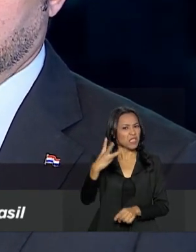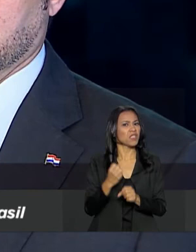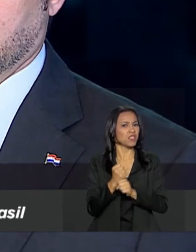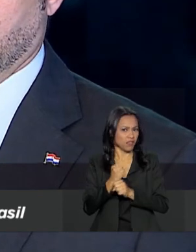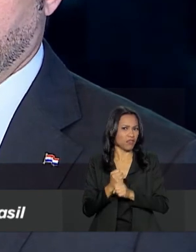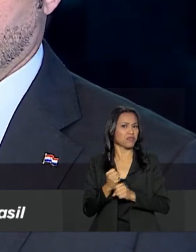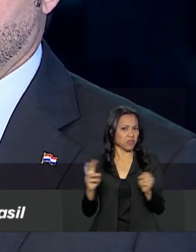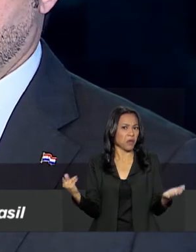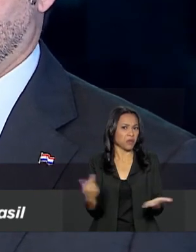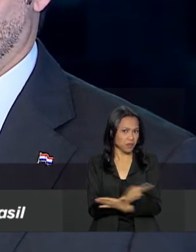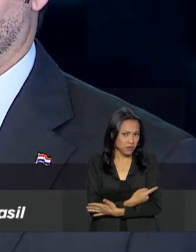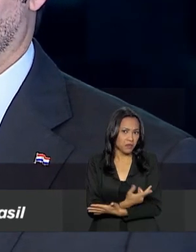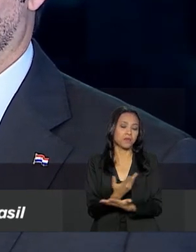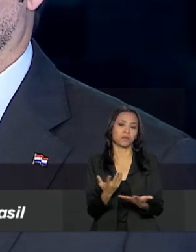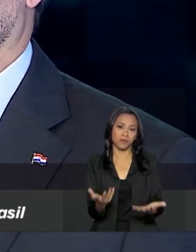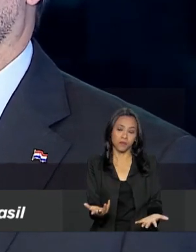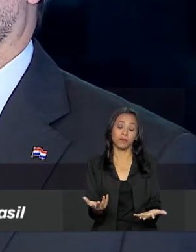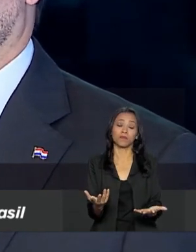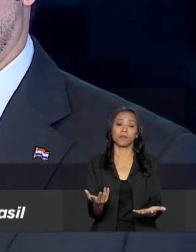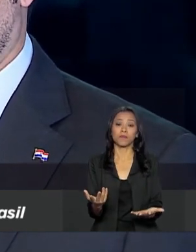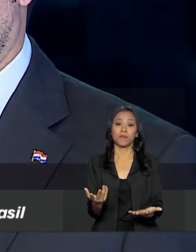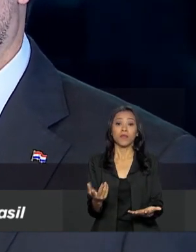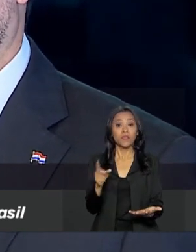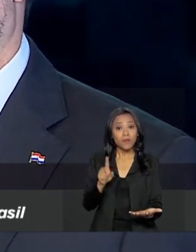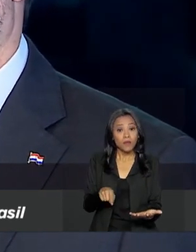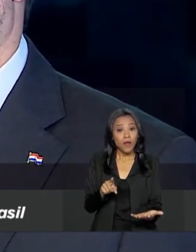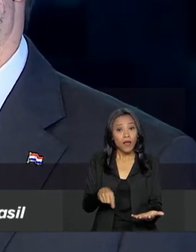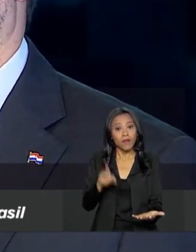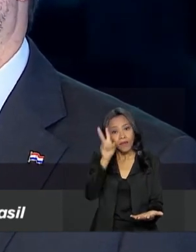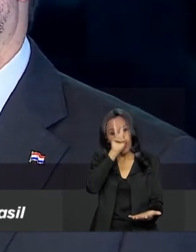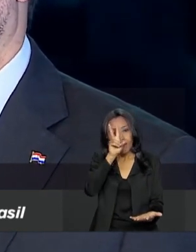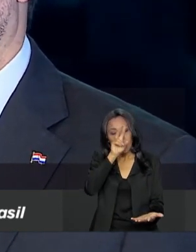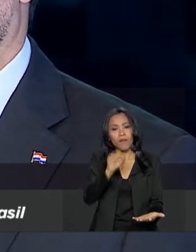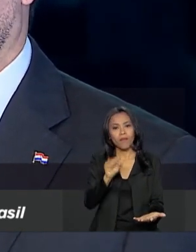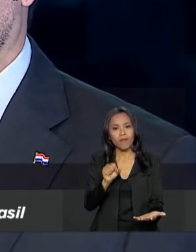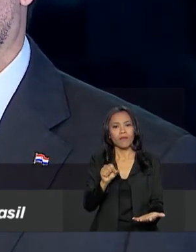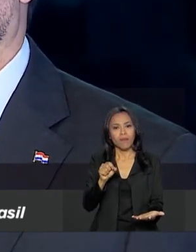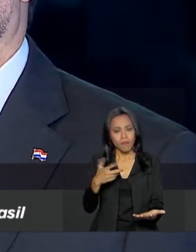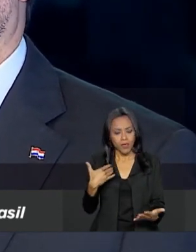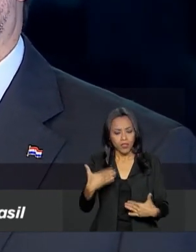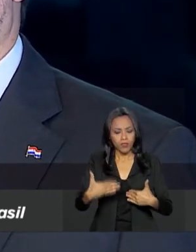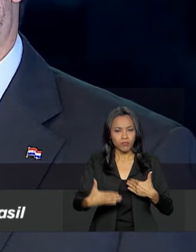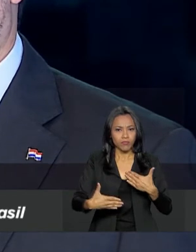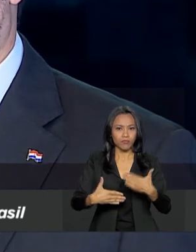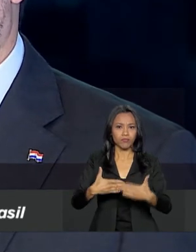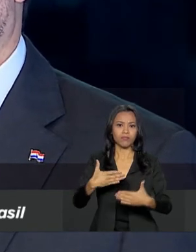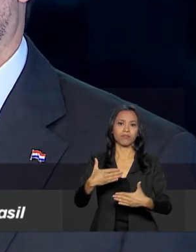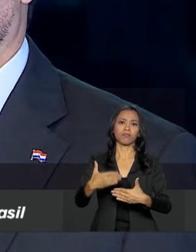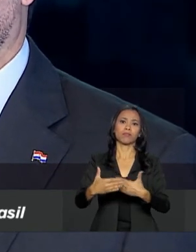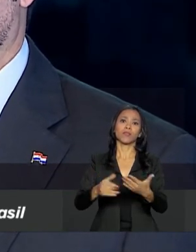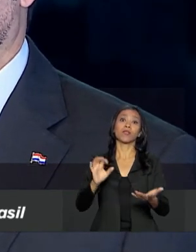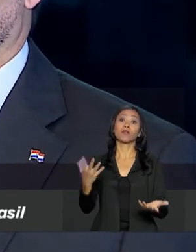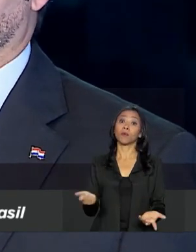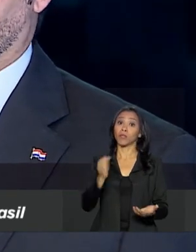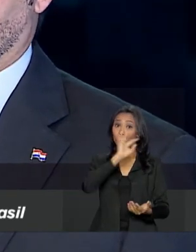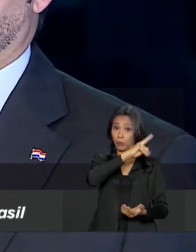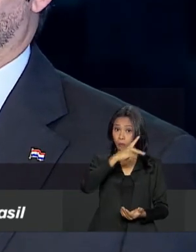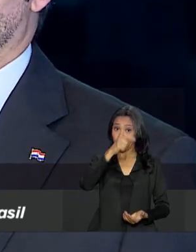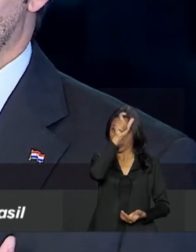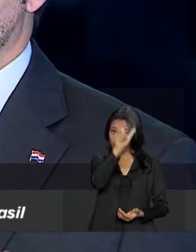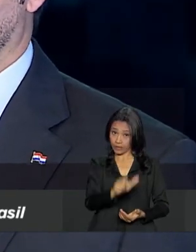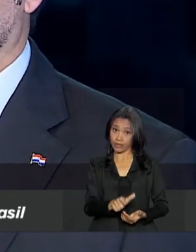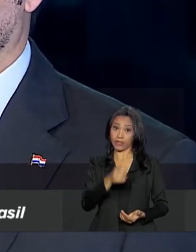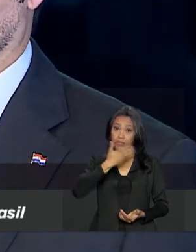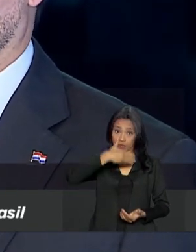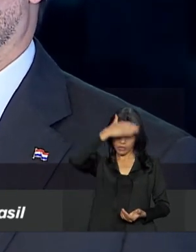ese puente. Y nosotros creemos que llegó el momento de mejorar nuestra conectividad y hemos hablado con el señor presidente Temer para darle